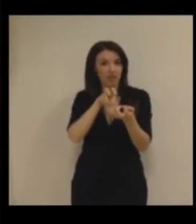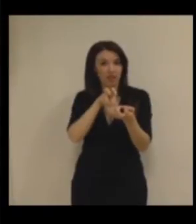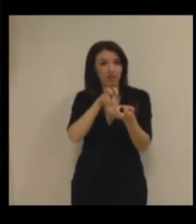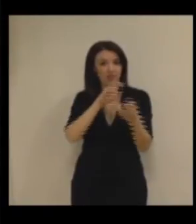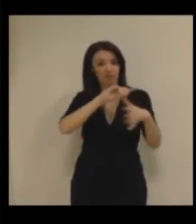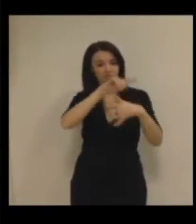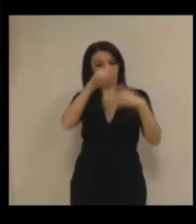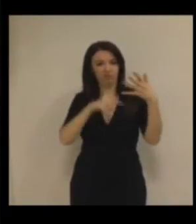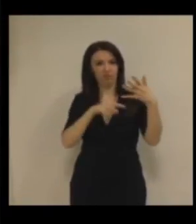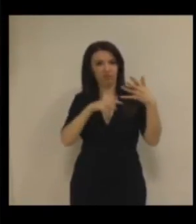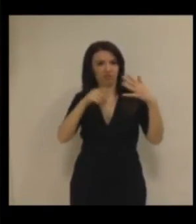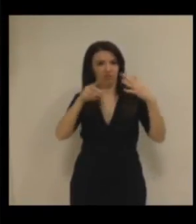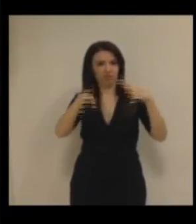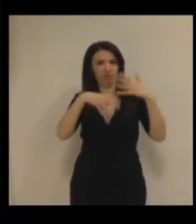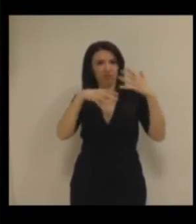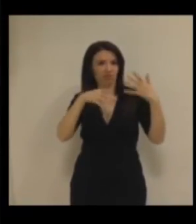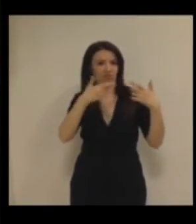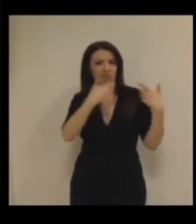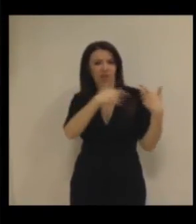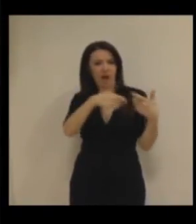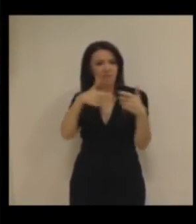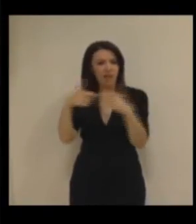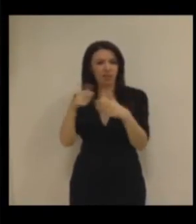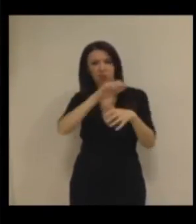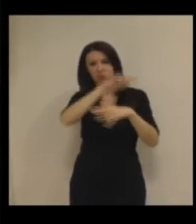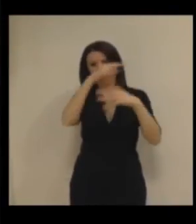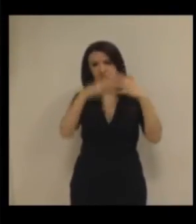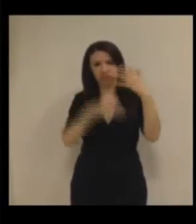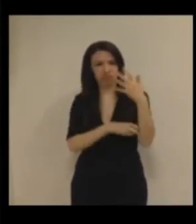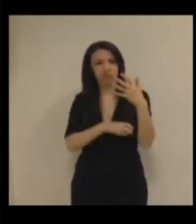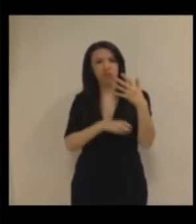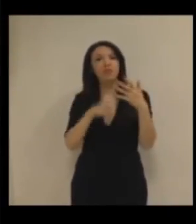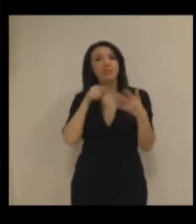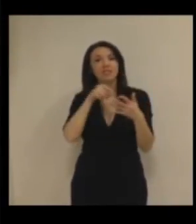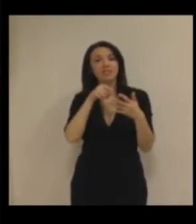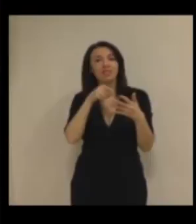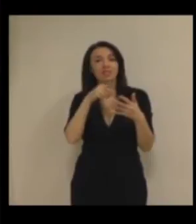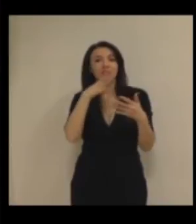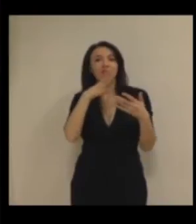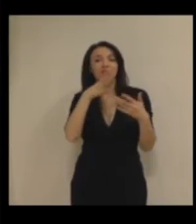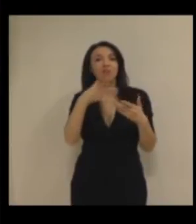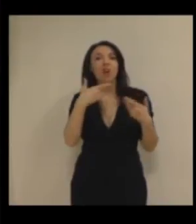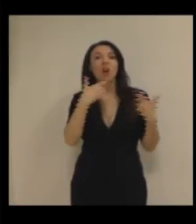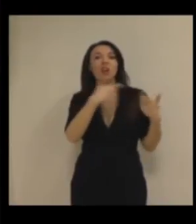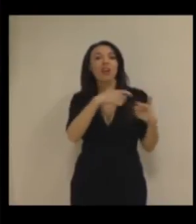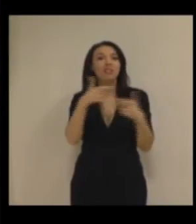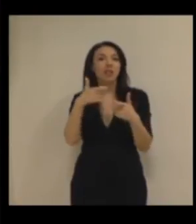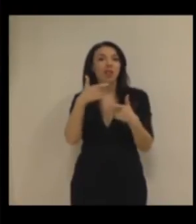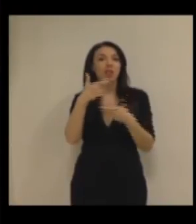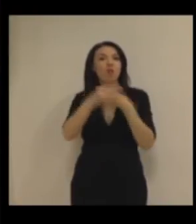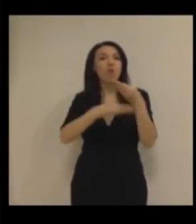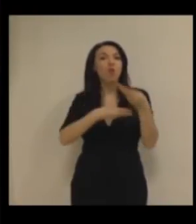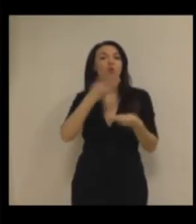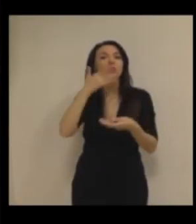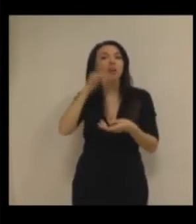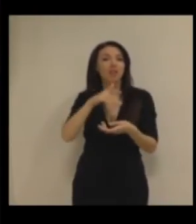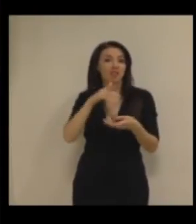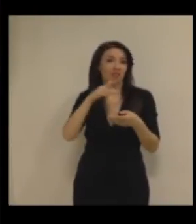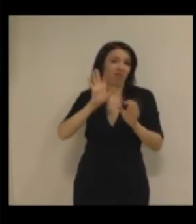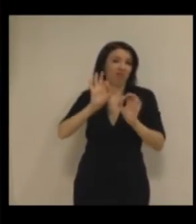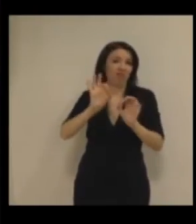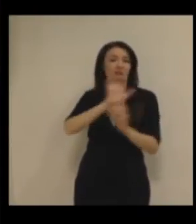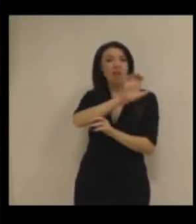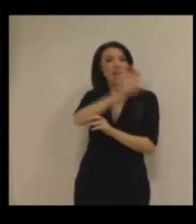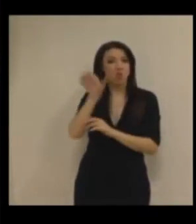Tenemos nuevos apartados en los que hemos agrupado estos nuevos apartados que fueron basados en una categorización que utiliza a nivel europeo